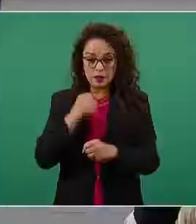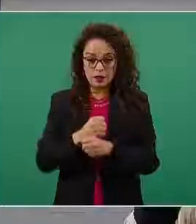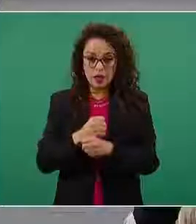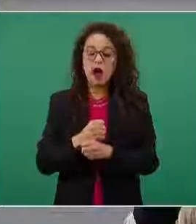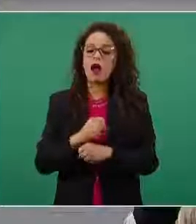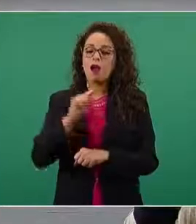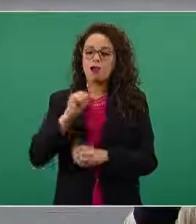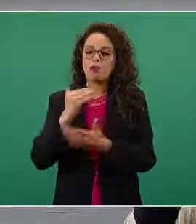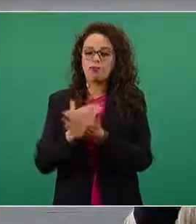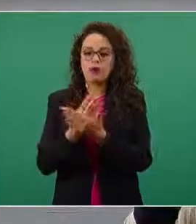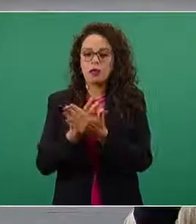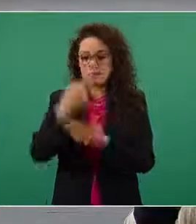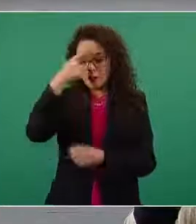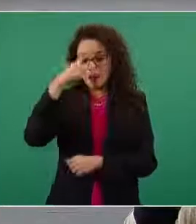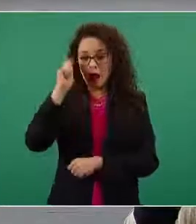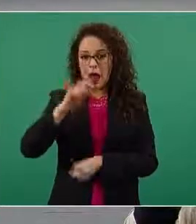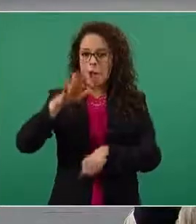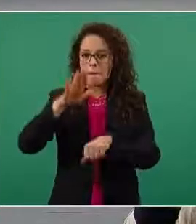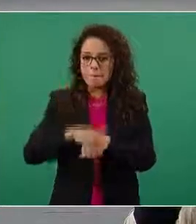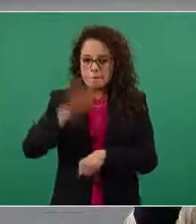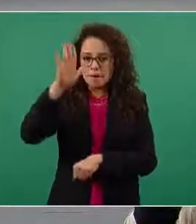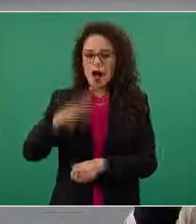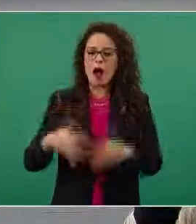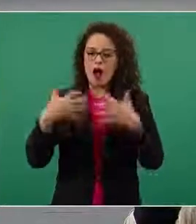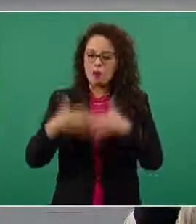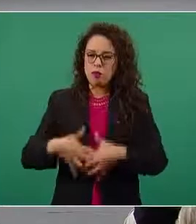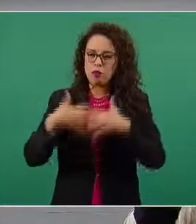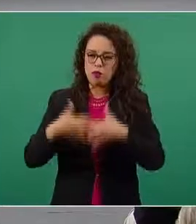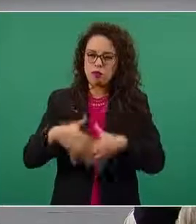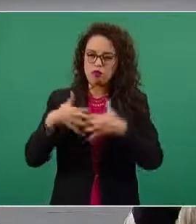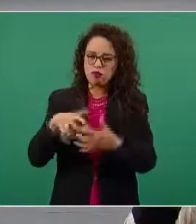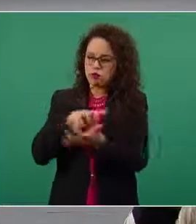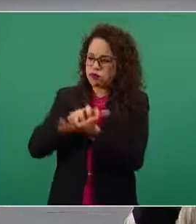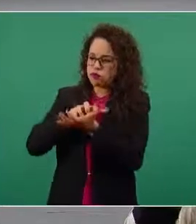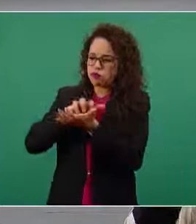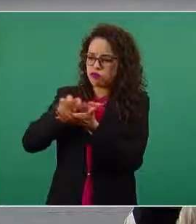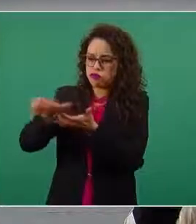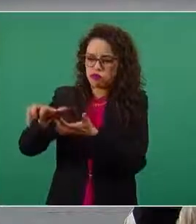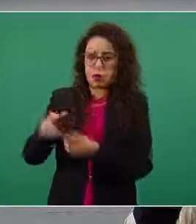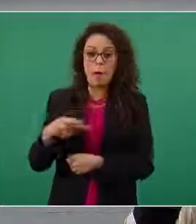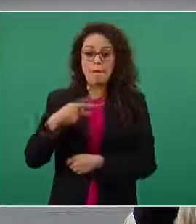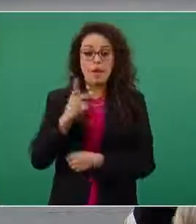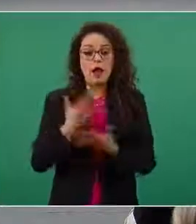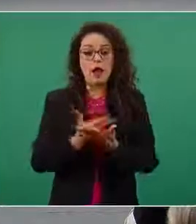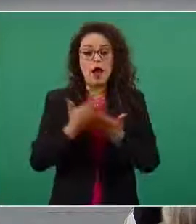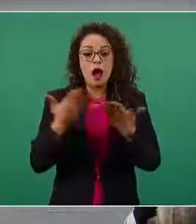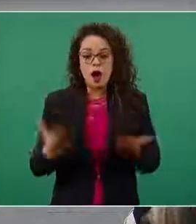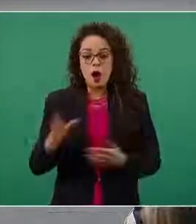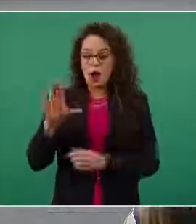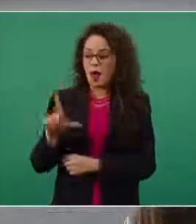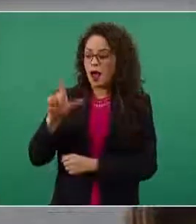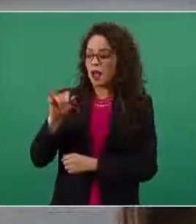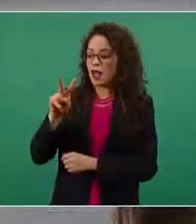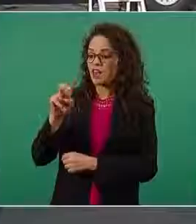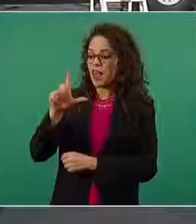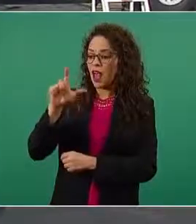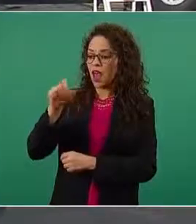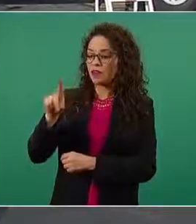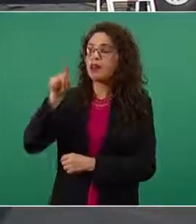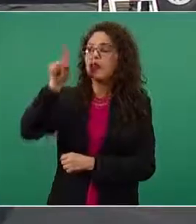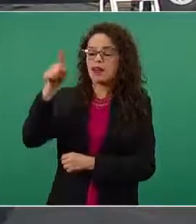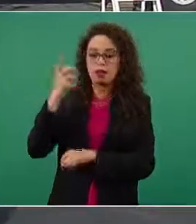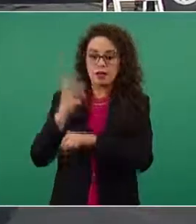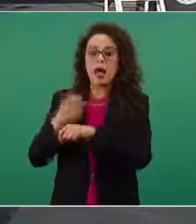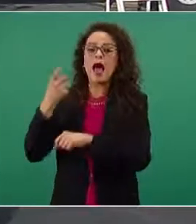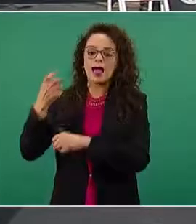capacidad de producción. Y ahora estarían surtiendo de la planta que está en Cleveland y con eso vamos a